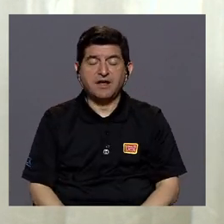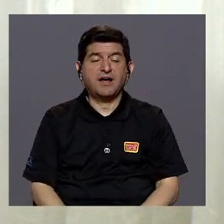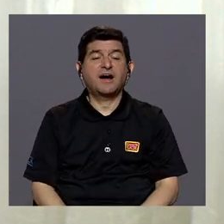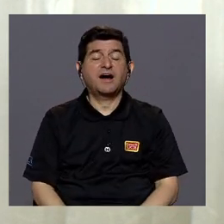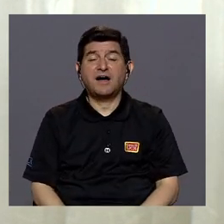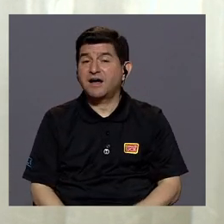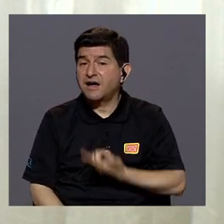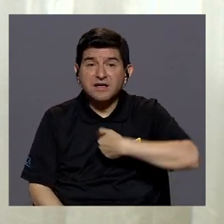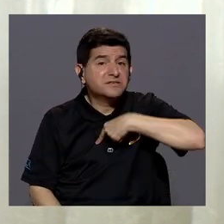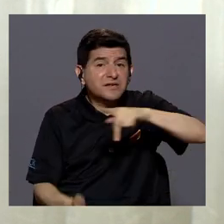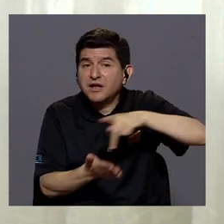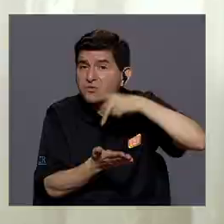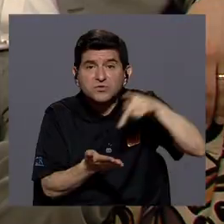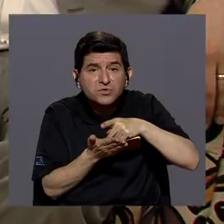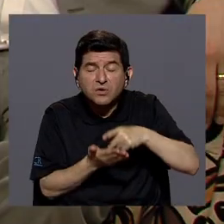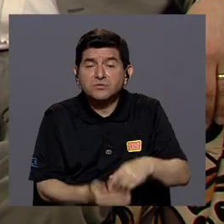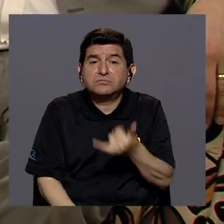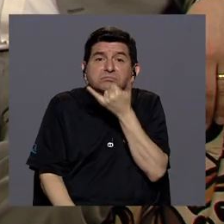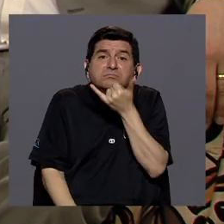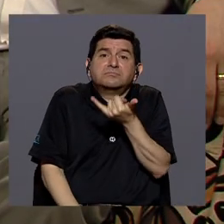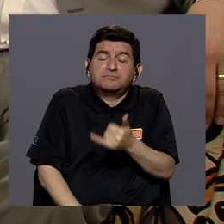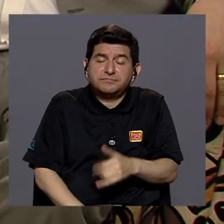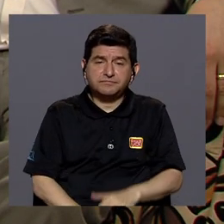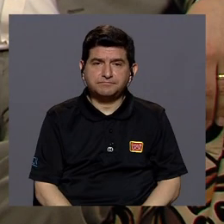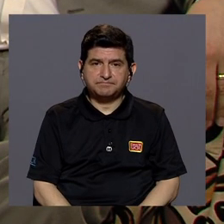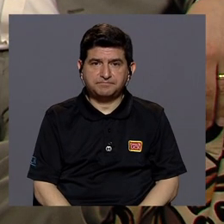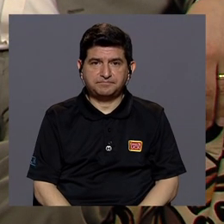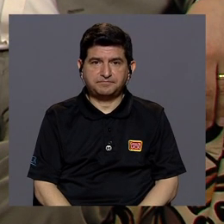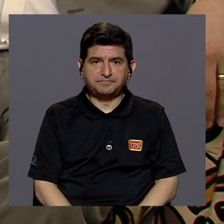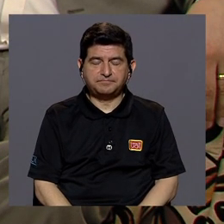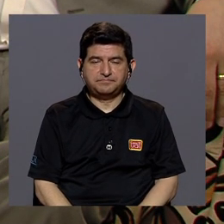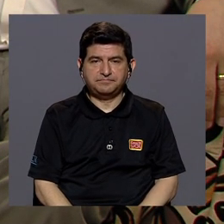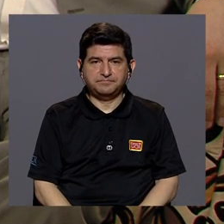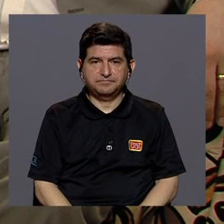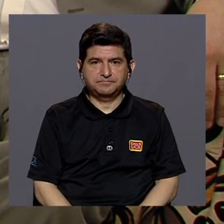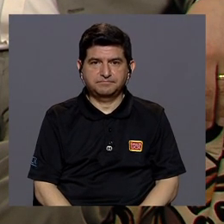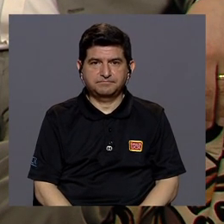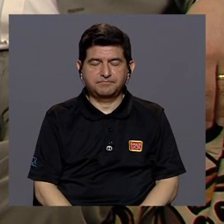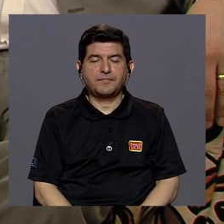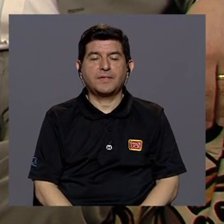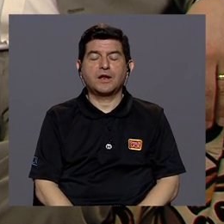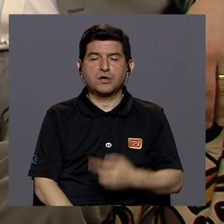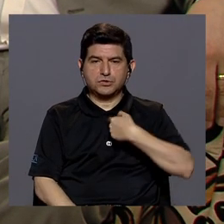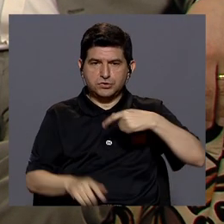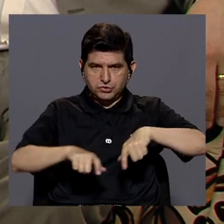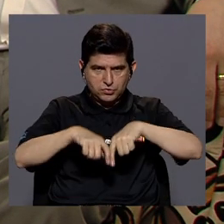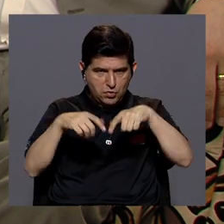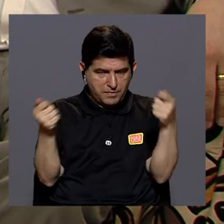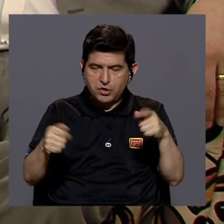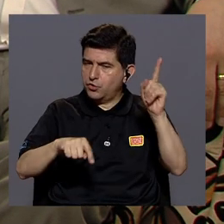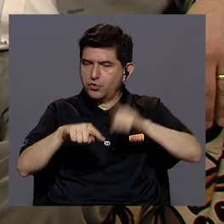y queremos ir. Bueno, dice, bueno, yo el periódico